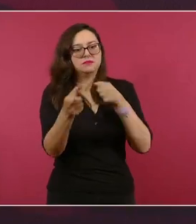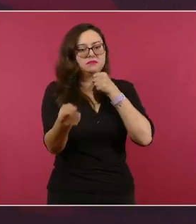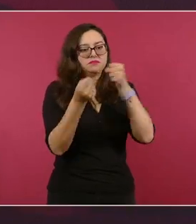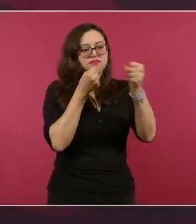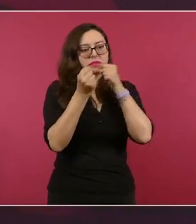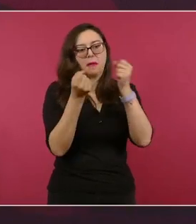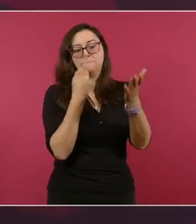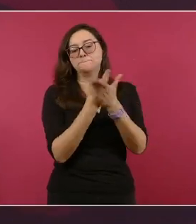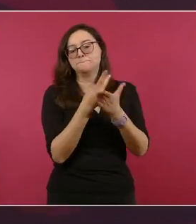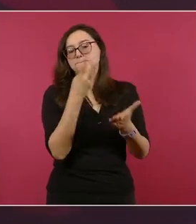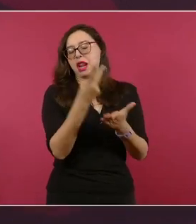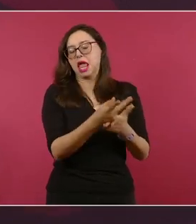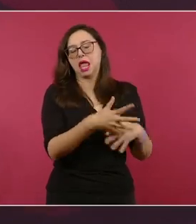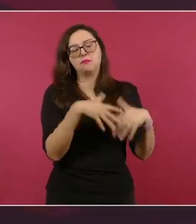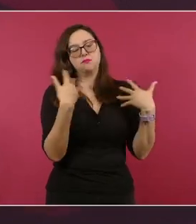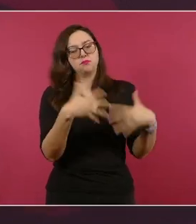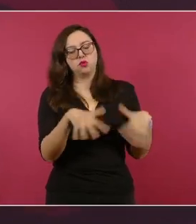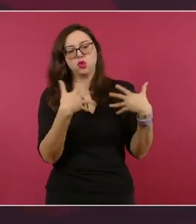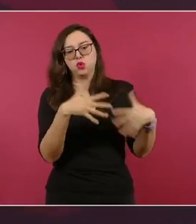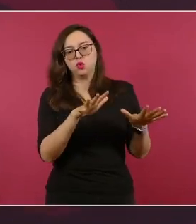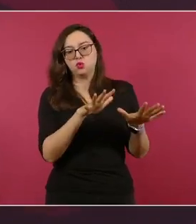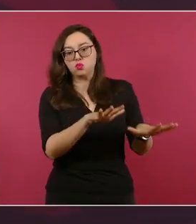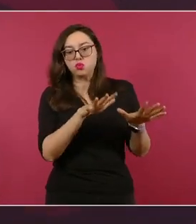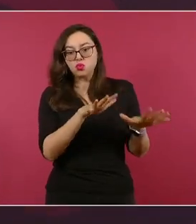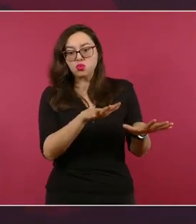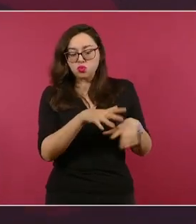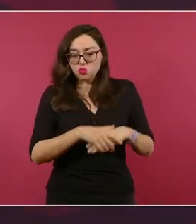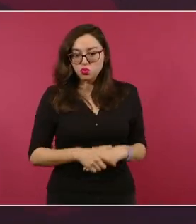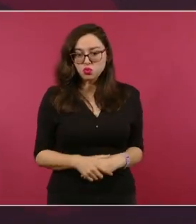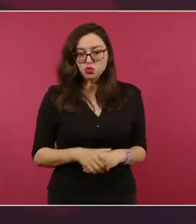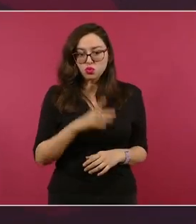aquí y ni por la silla volvió,